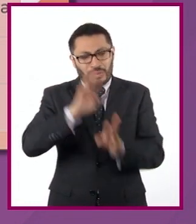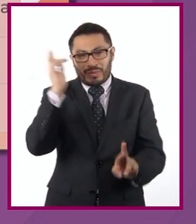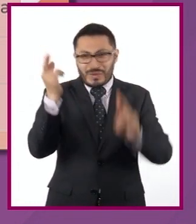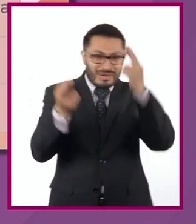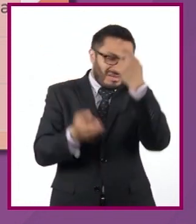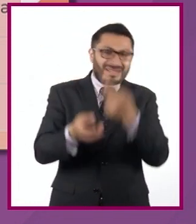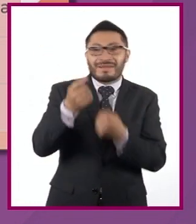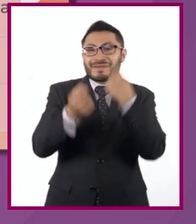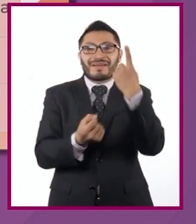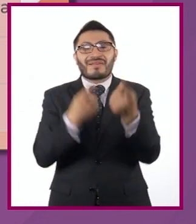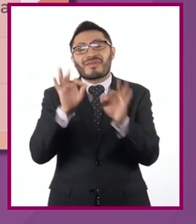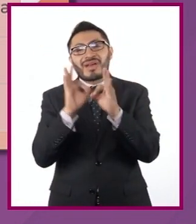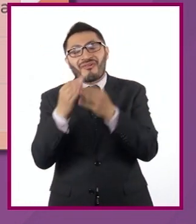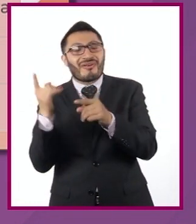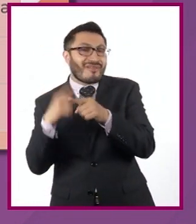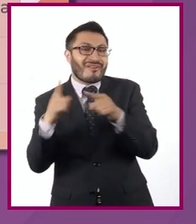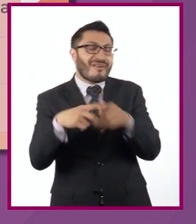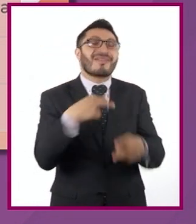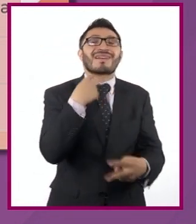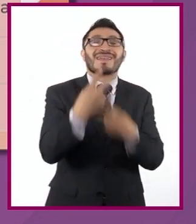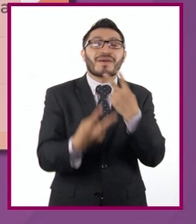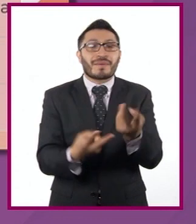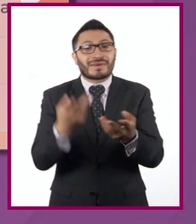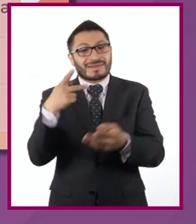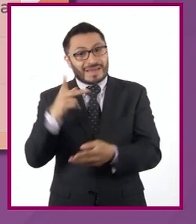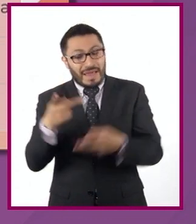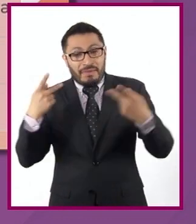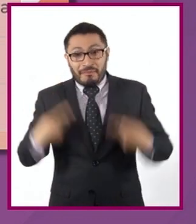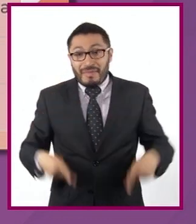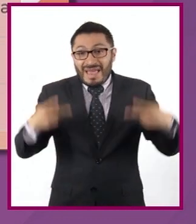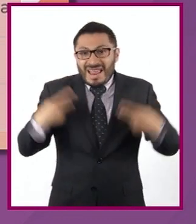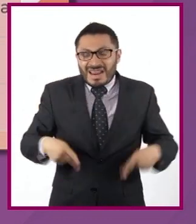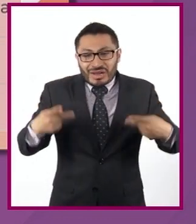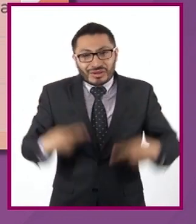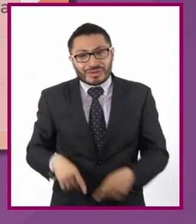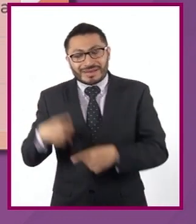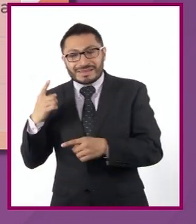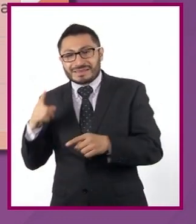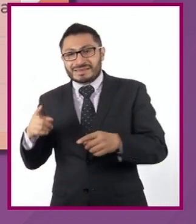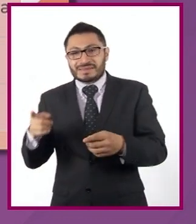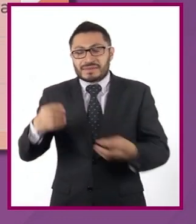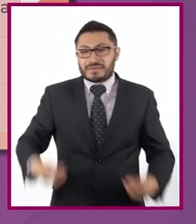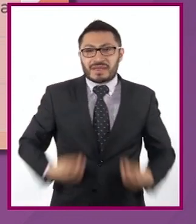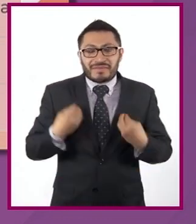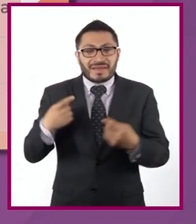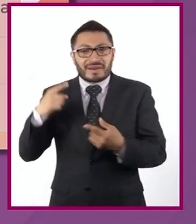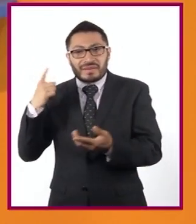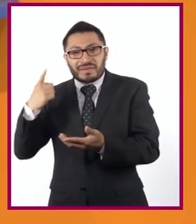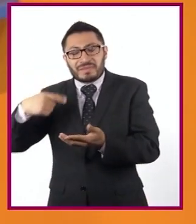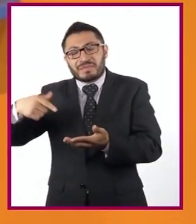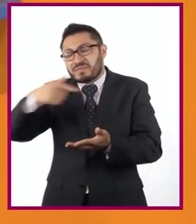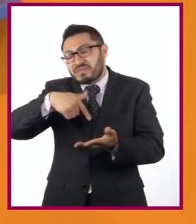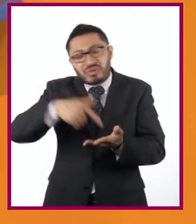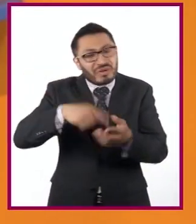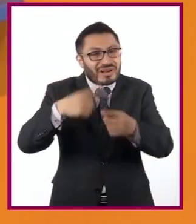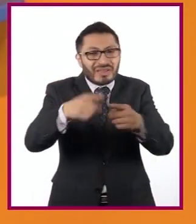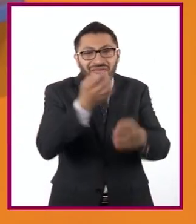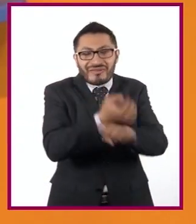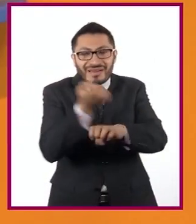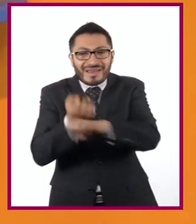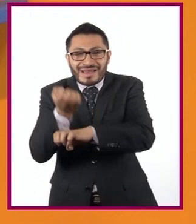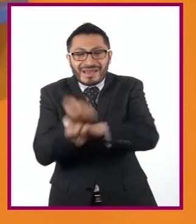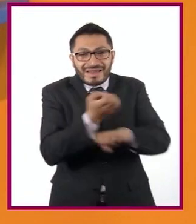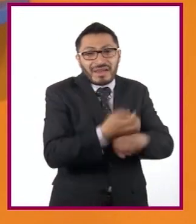serie de entonaciones y formas de pronunciar de personas que viven en otras partes del país. Sí que es